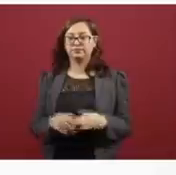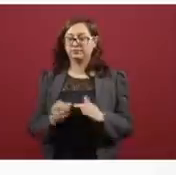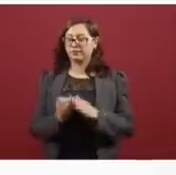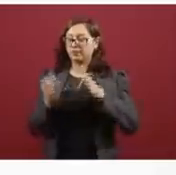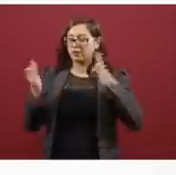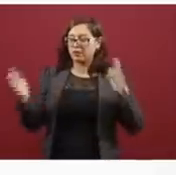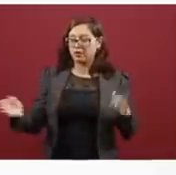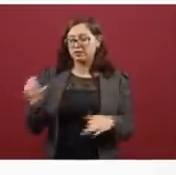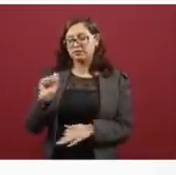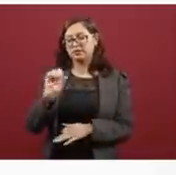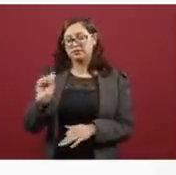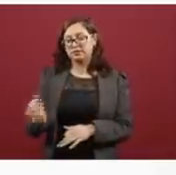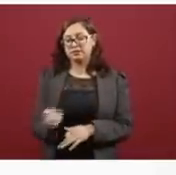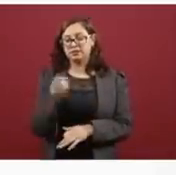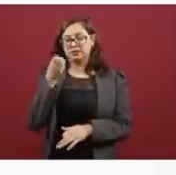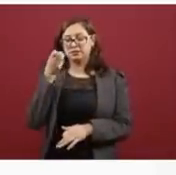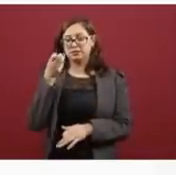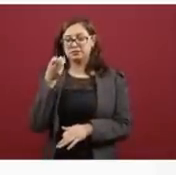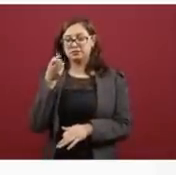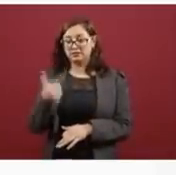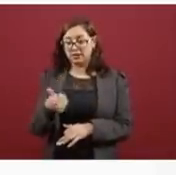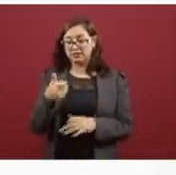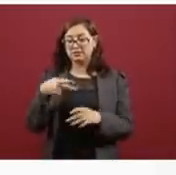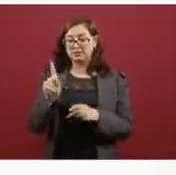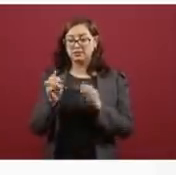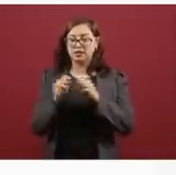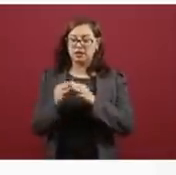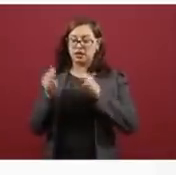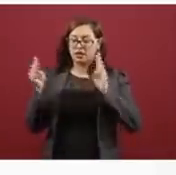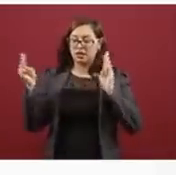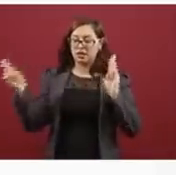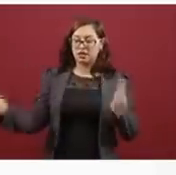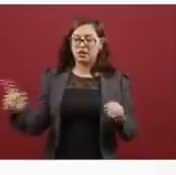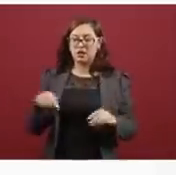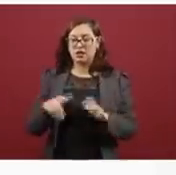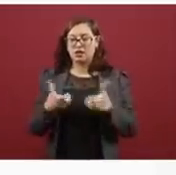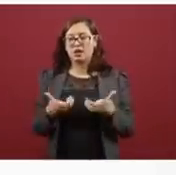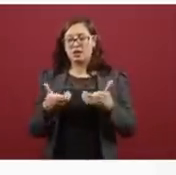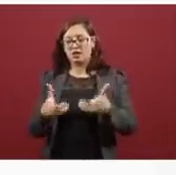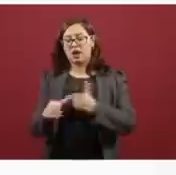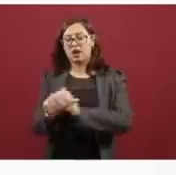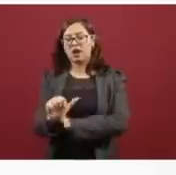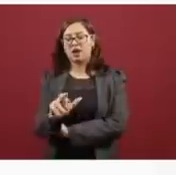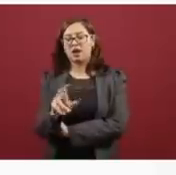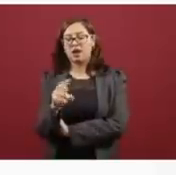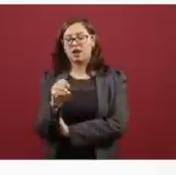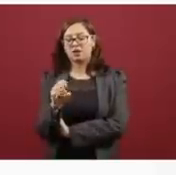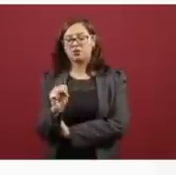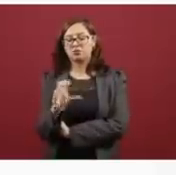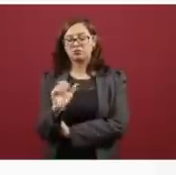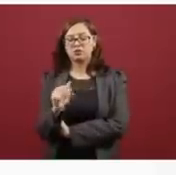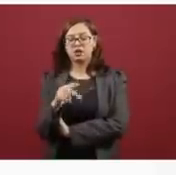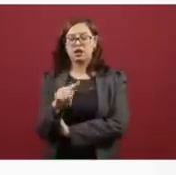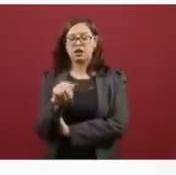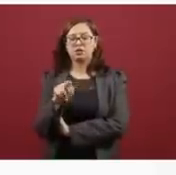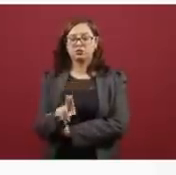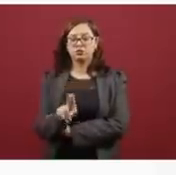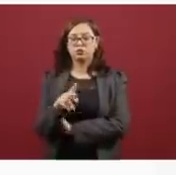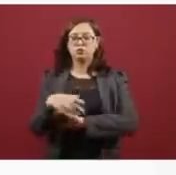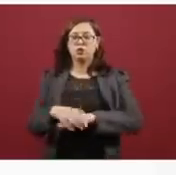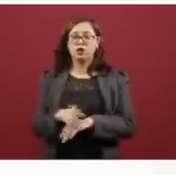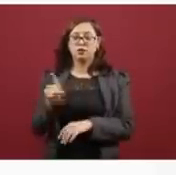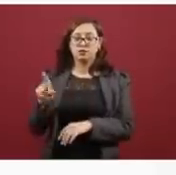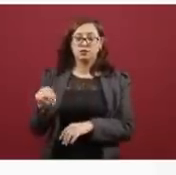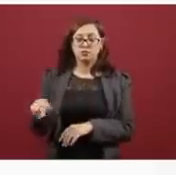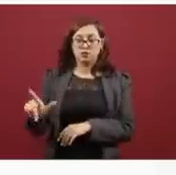kilómetros del punto de abasto avenida carlos cantú poniente número 704 montemorelos nuevo león